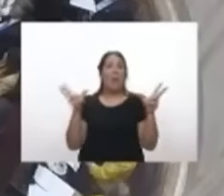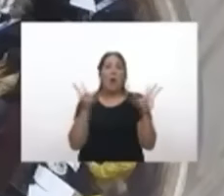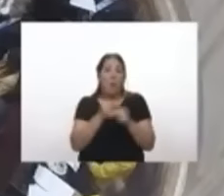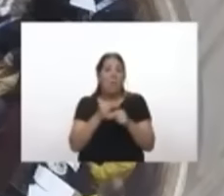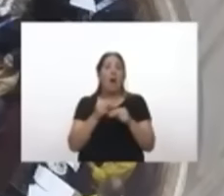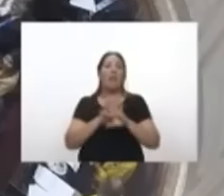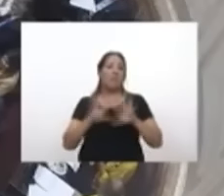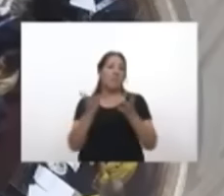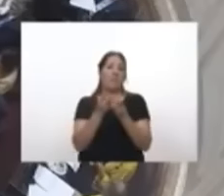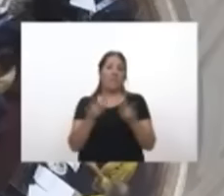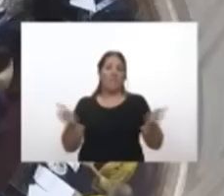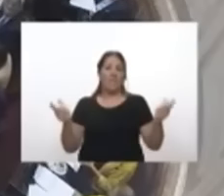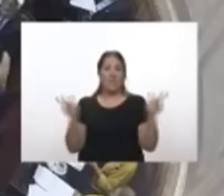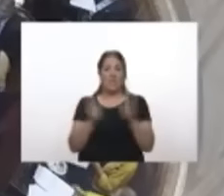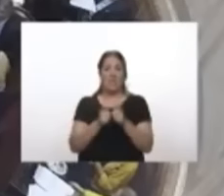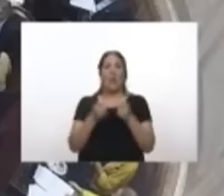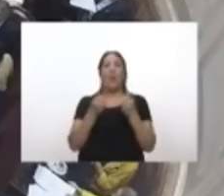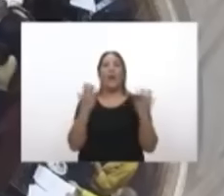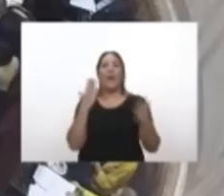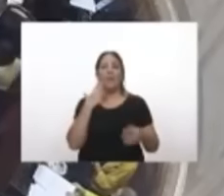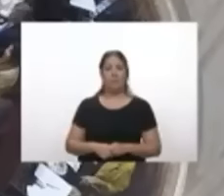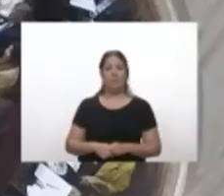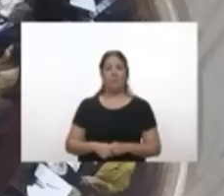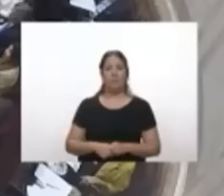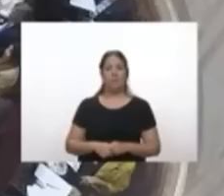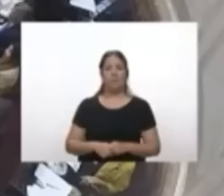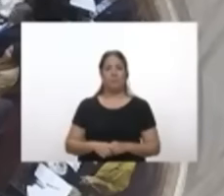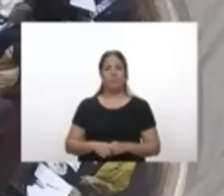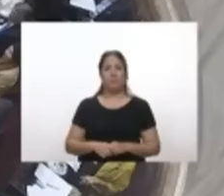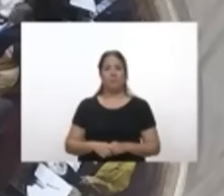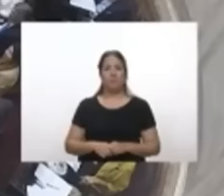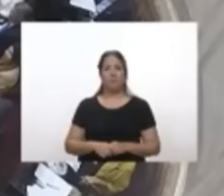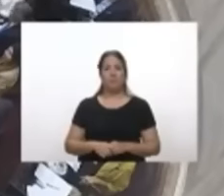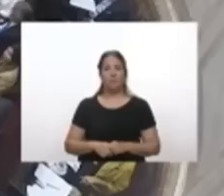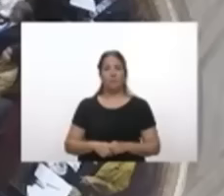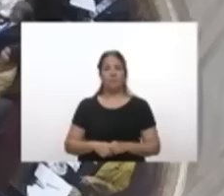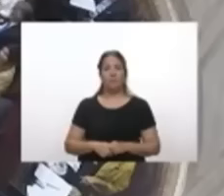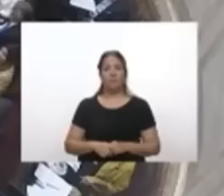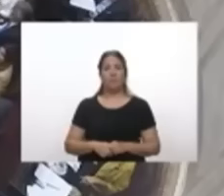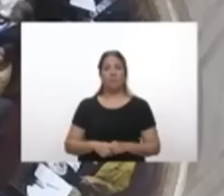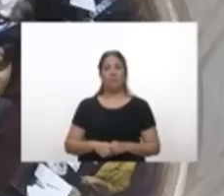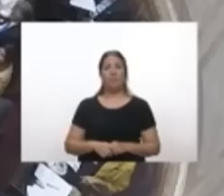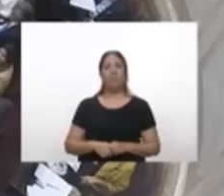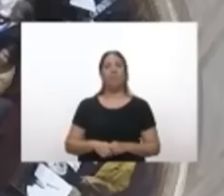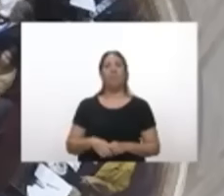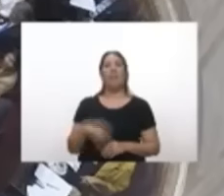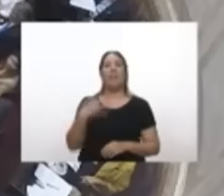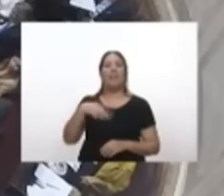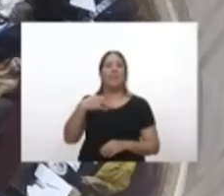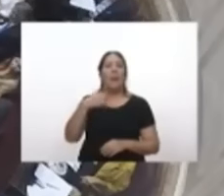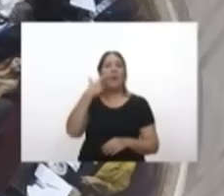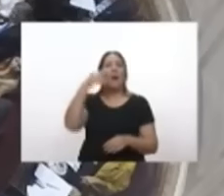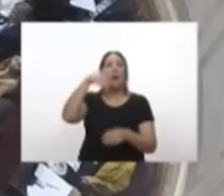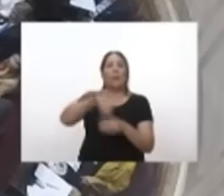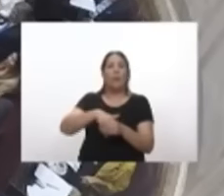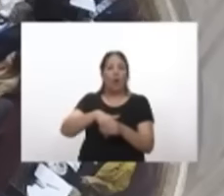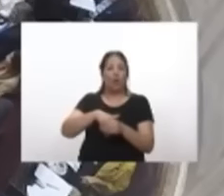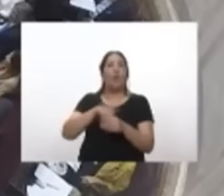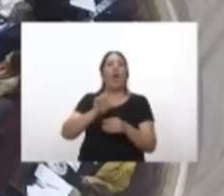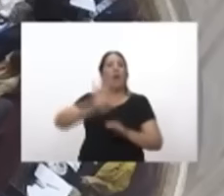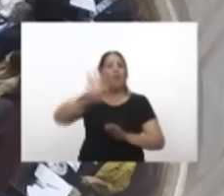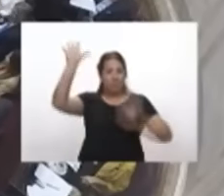marco de la sesión. Entonces, ¿cómo hago? Bueno, como no hubo discusión previa en comisión, la cantidad para aprobarlo es más exigente,